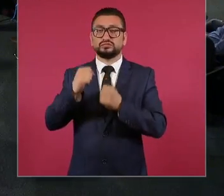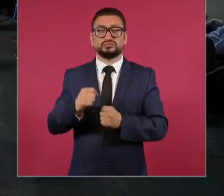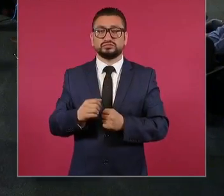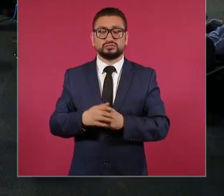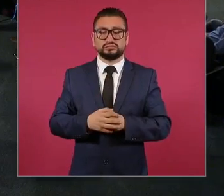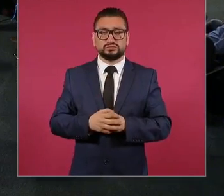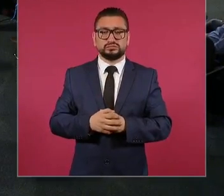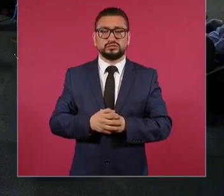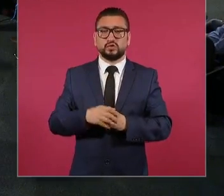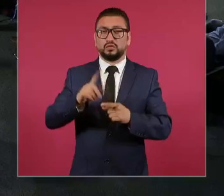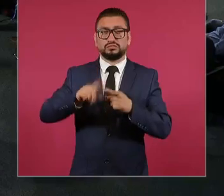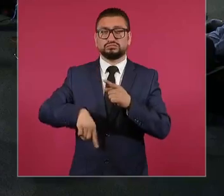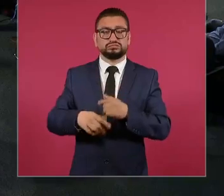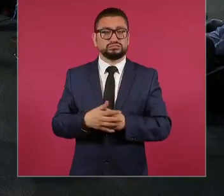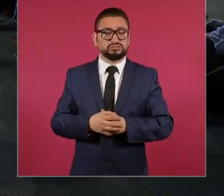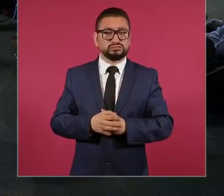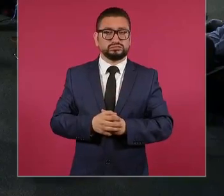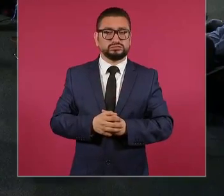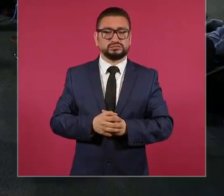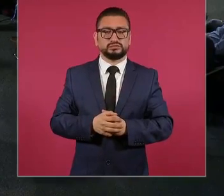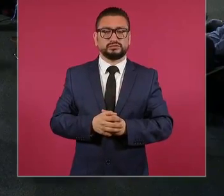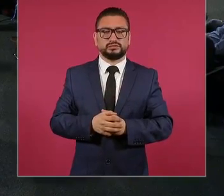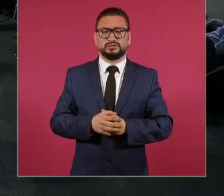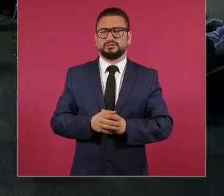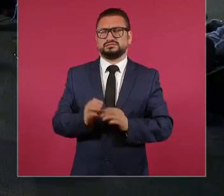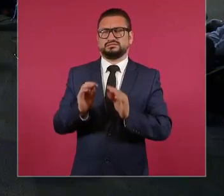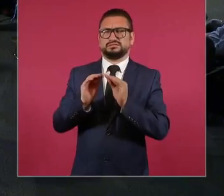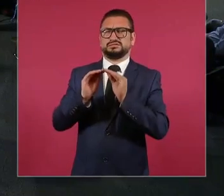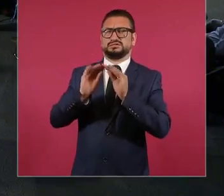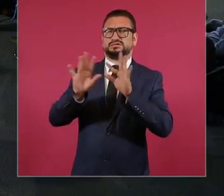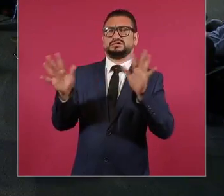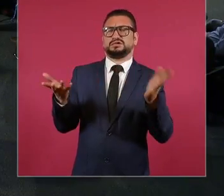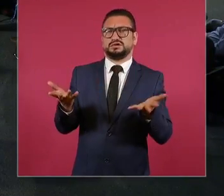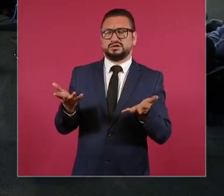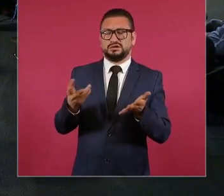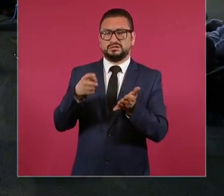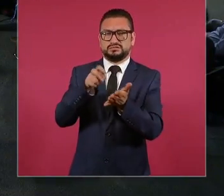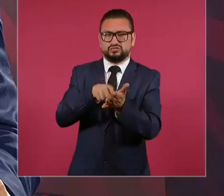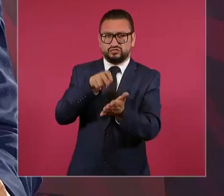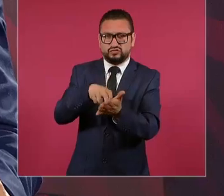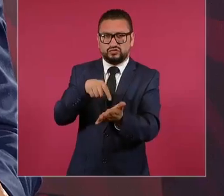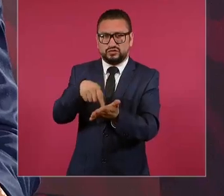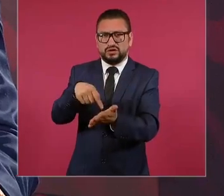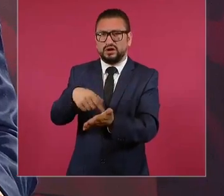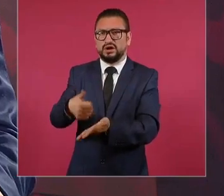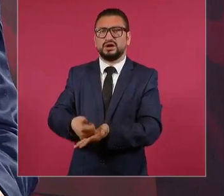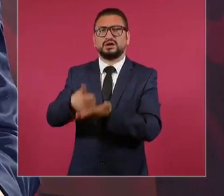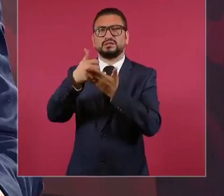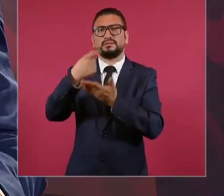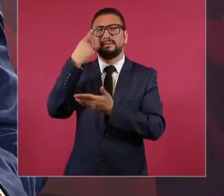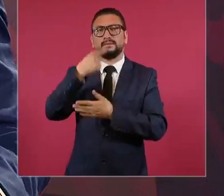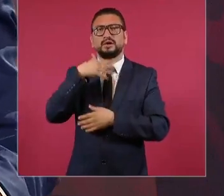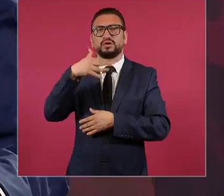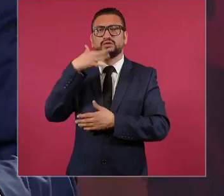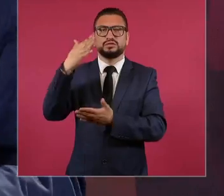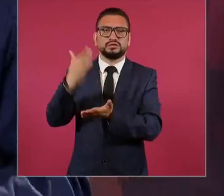usted a esto? ¿Cómo no va a garantizar la reforma eso? Sí,